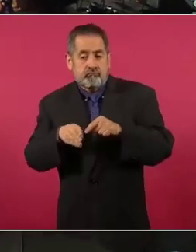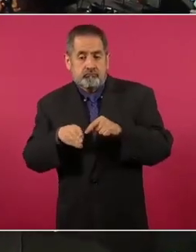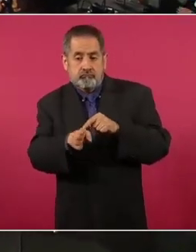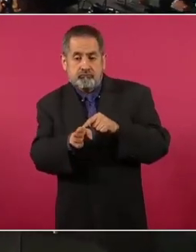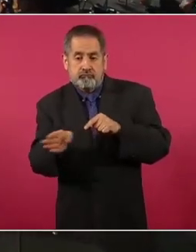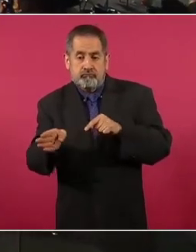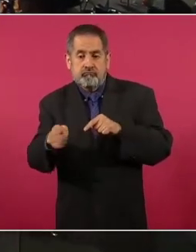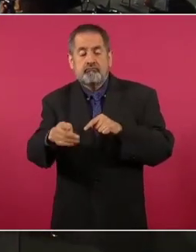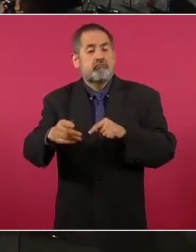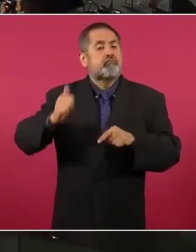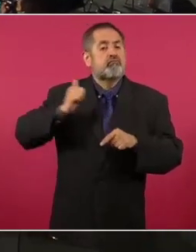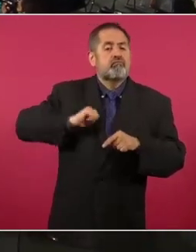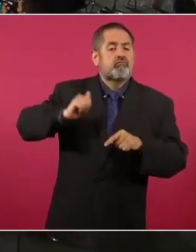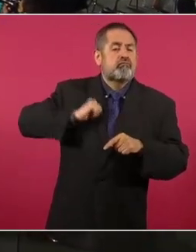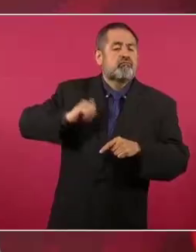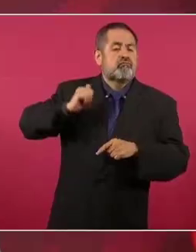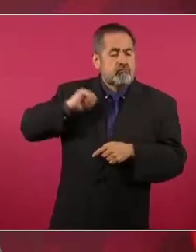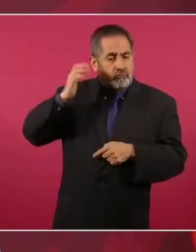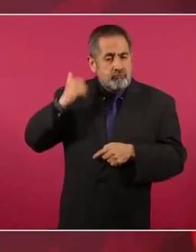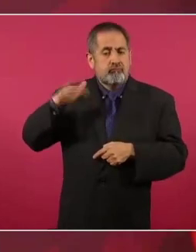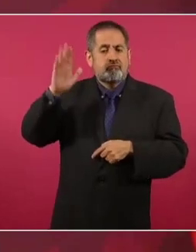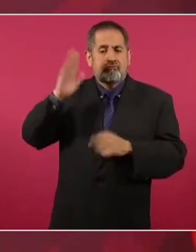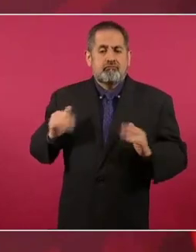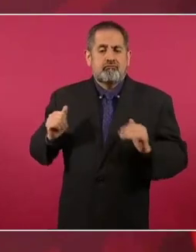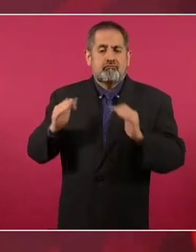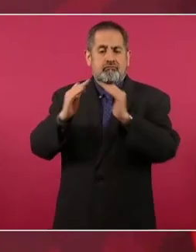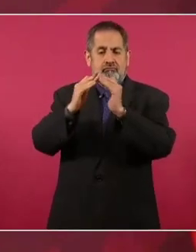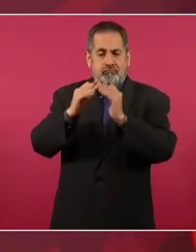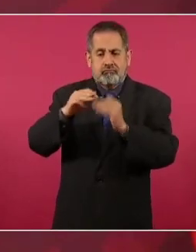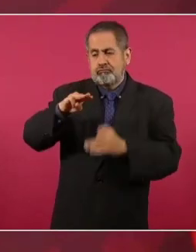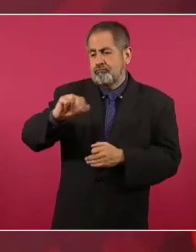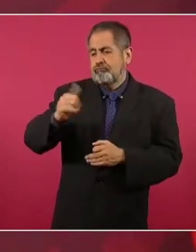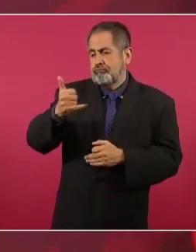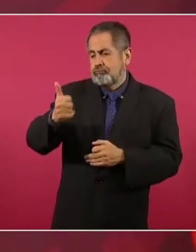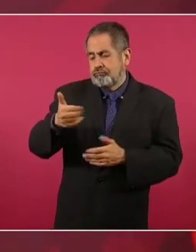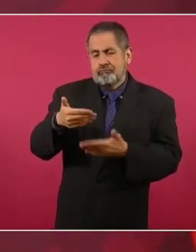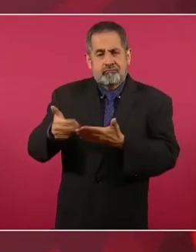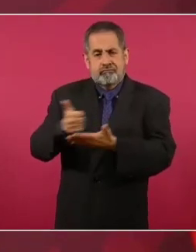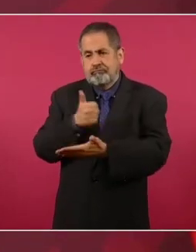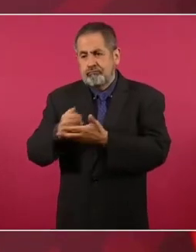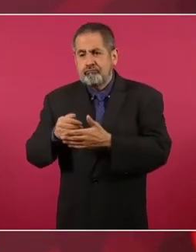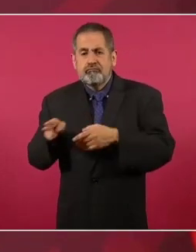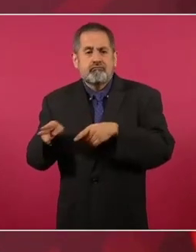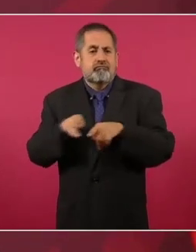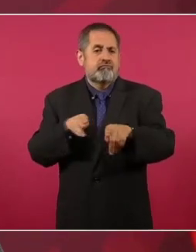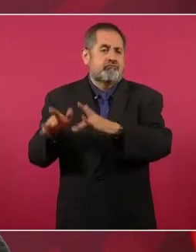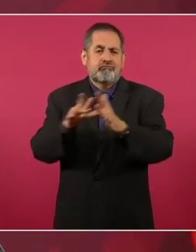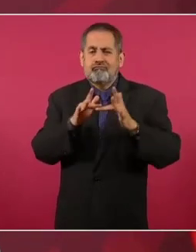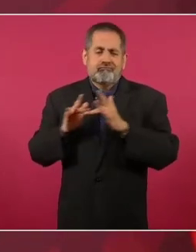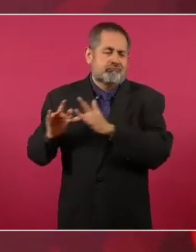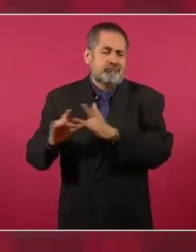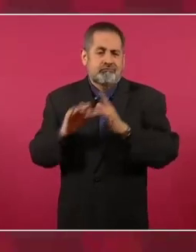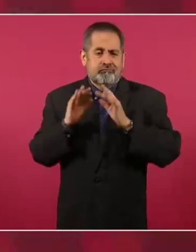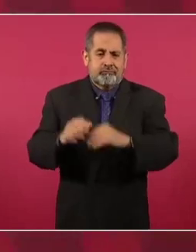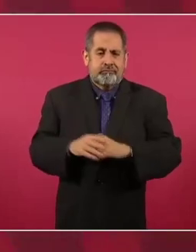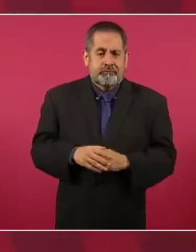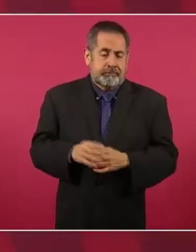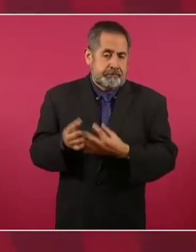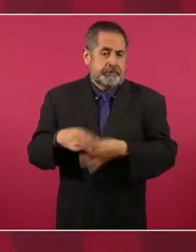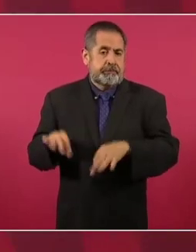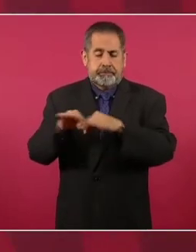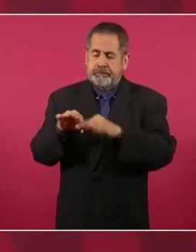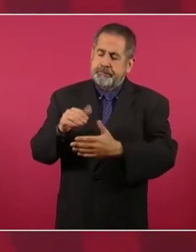antiguas ciudades mayas y por las nuevas ciudades mayas. Es una obra importante,